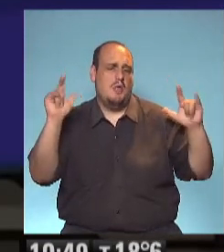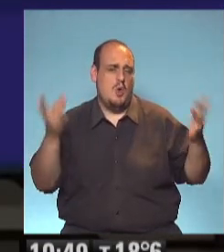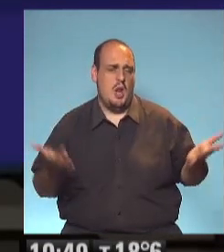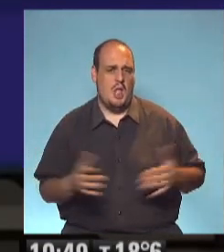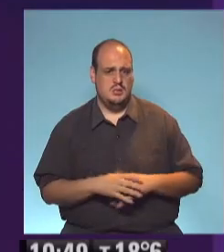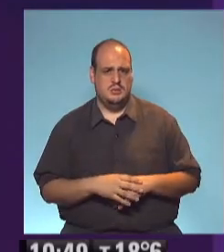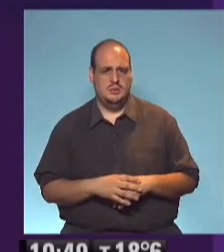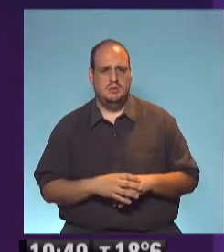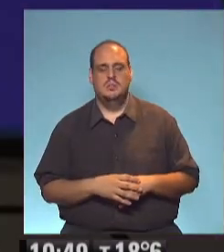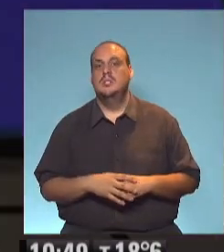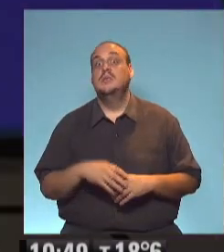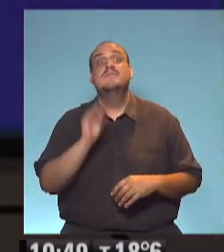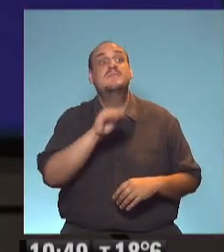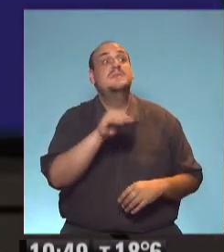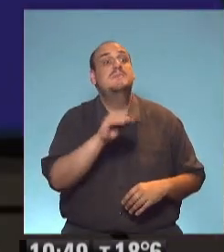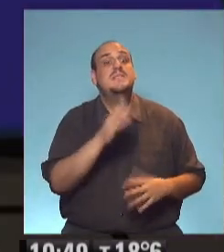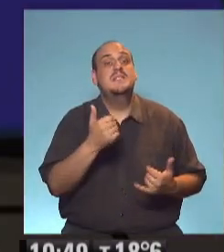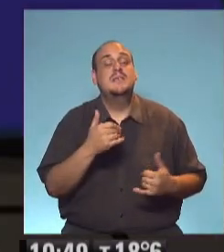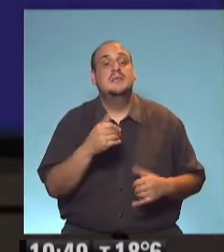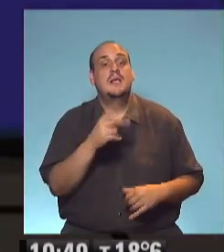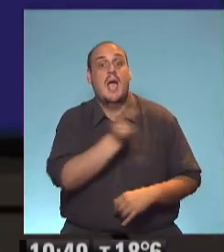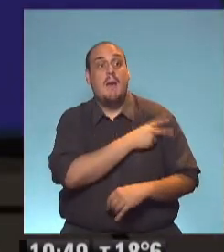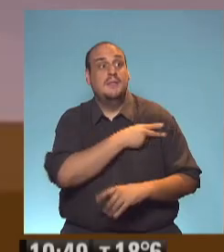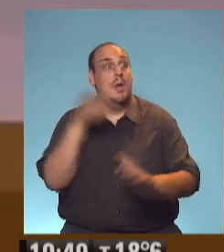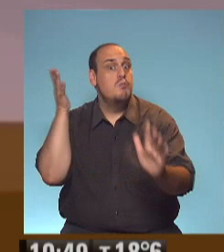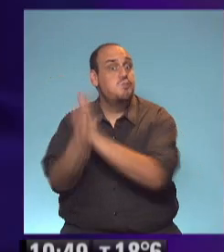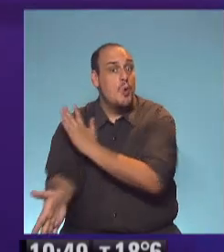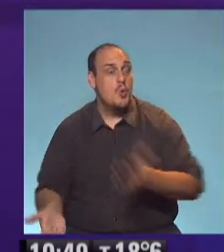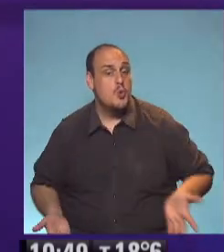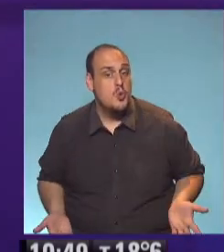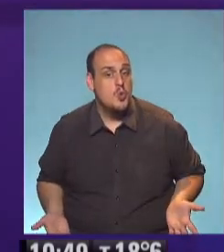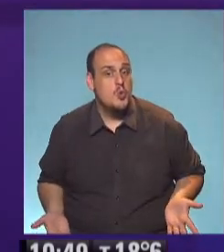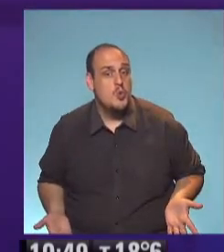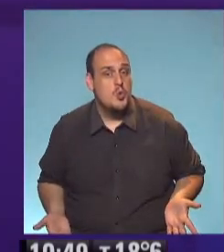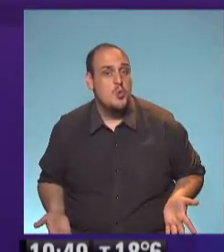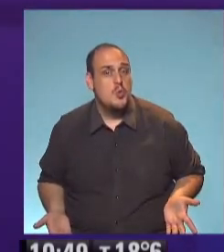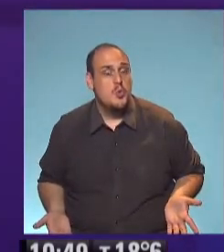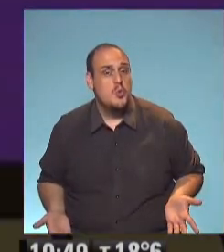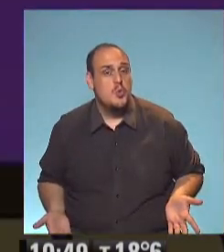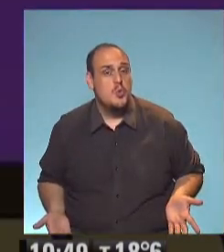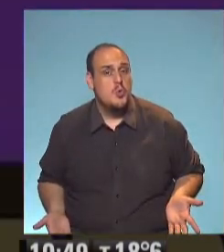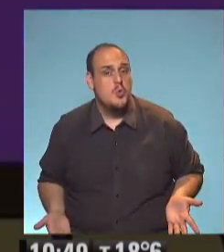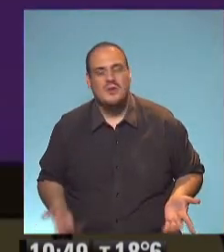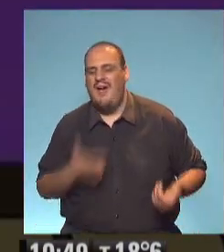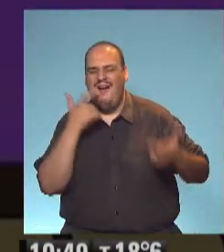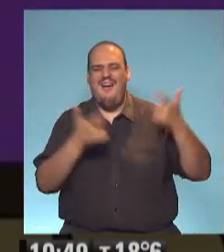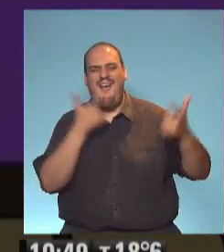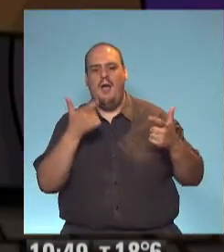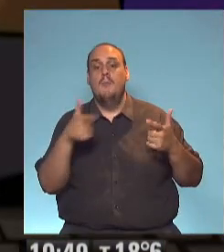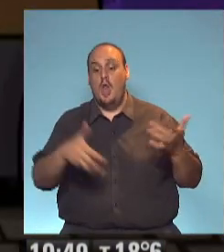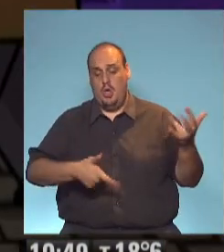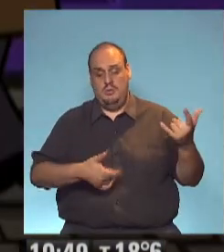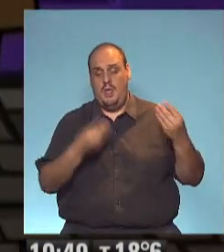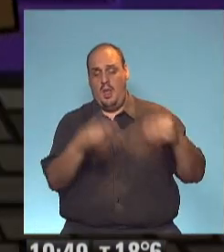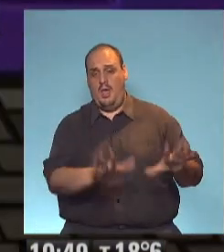Psst, psst. ¡San Martín! ¿Qué, Samba? ¡El capitán realista se escapó! ¡Retirada! ¡Pero se dejó la